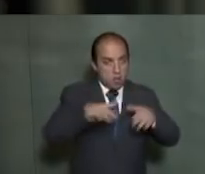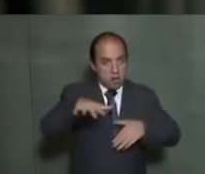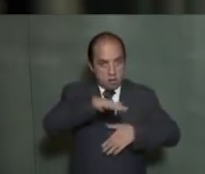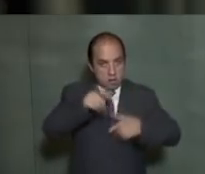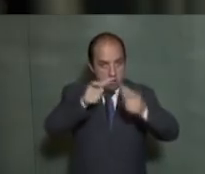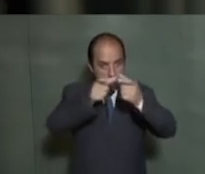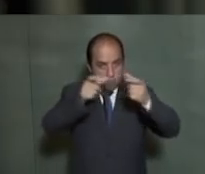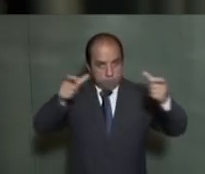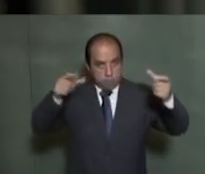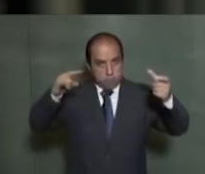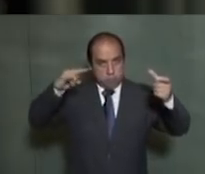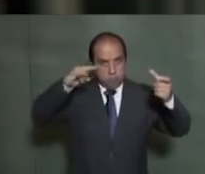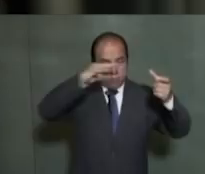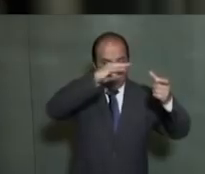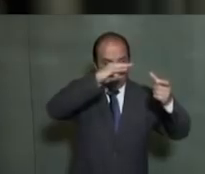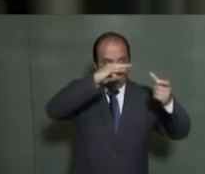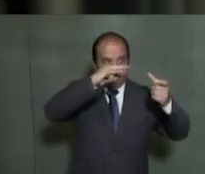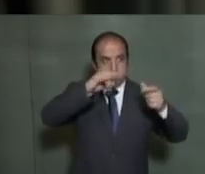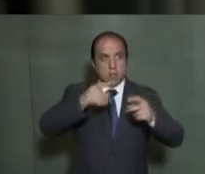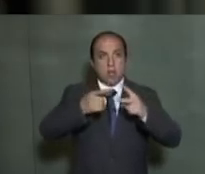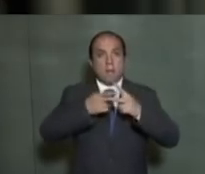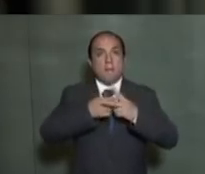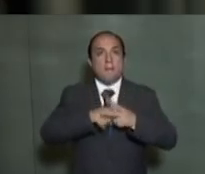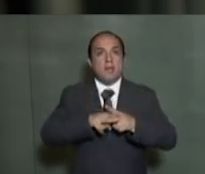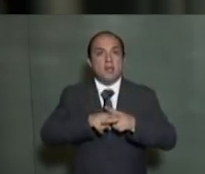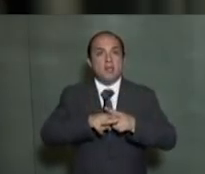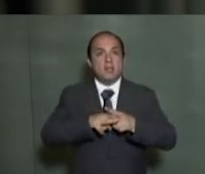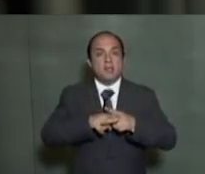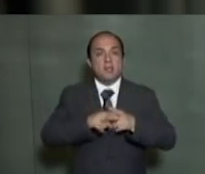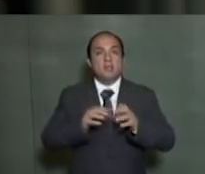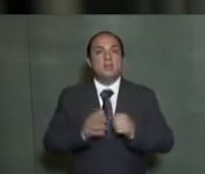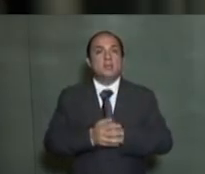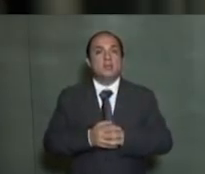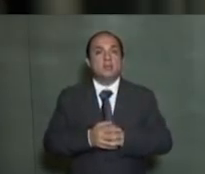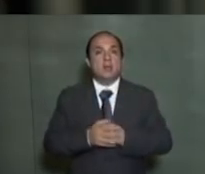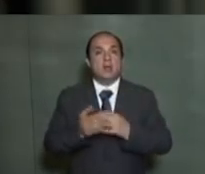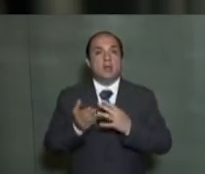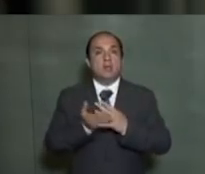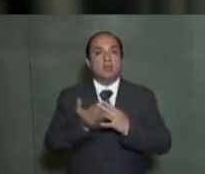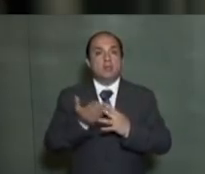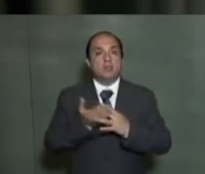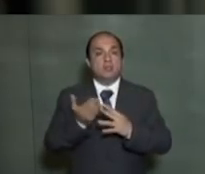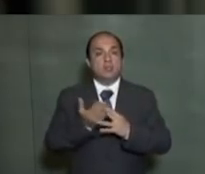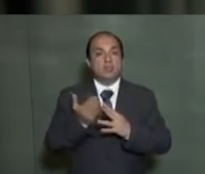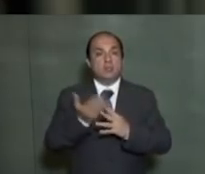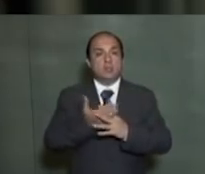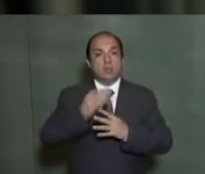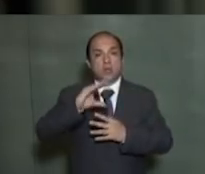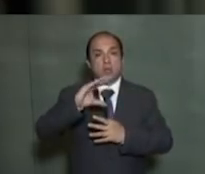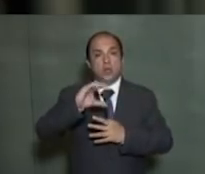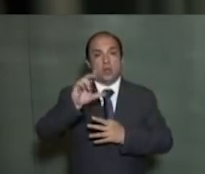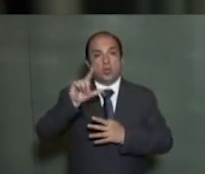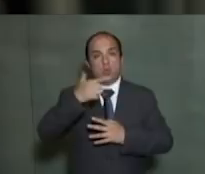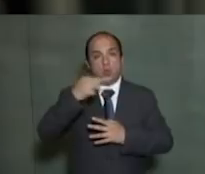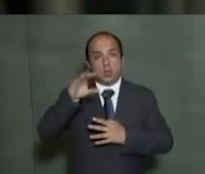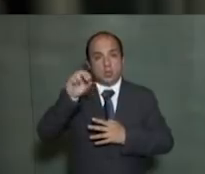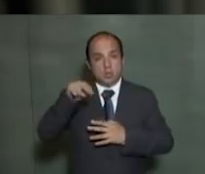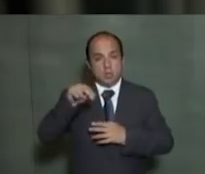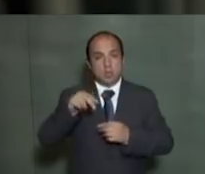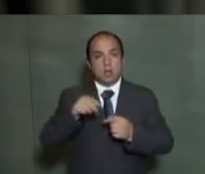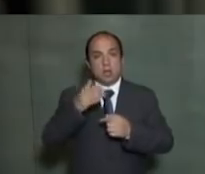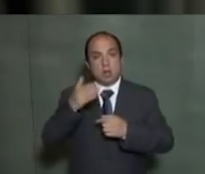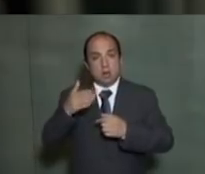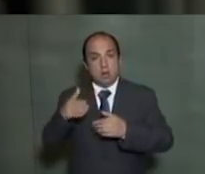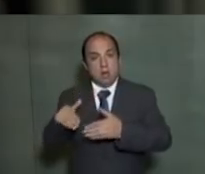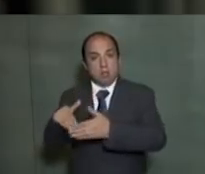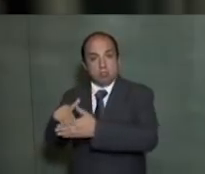elevado, que va justamente de la estación Culhuacán a la estación Tlaltenco, sin